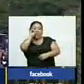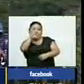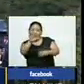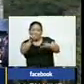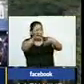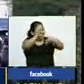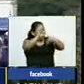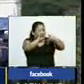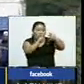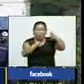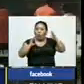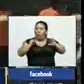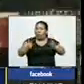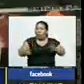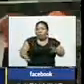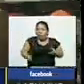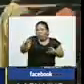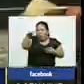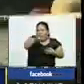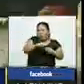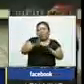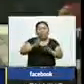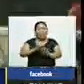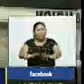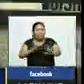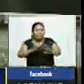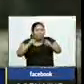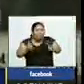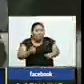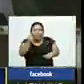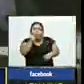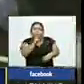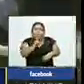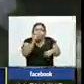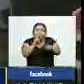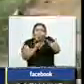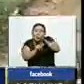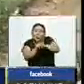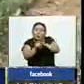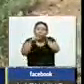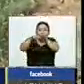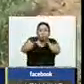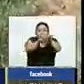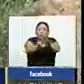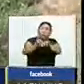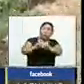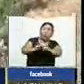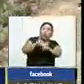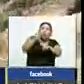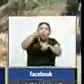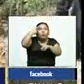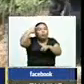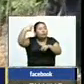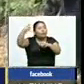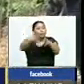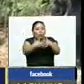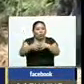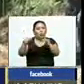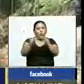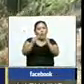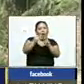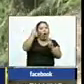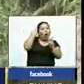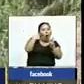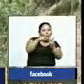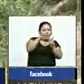medidas de los gobiernos del ITSMO y la pasividad ante las muertes de migrantes que cruzan el río Bravo en busca del sueño americano, como el caso de Oscar